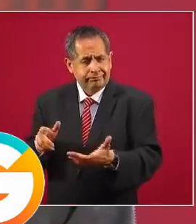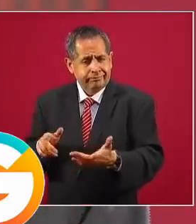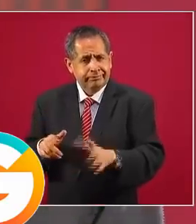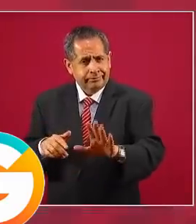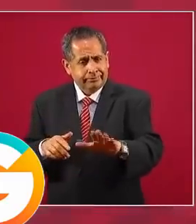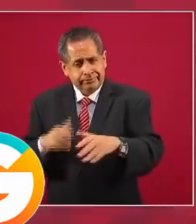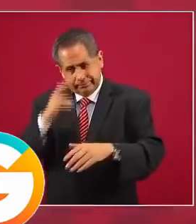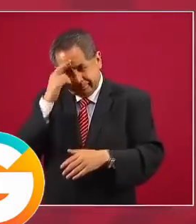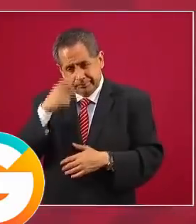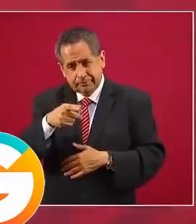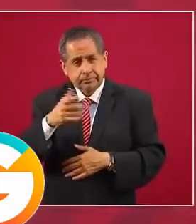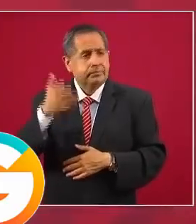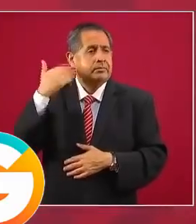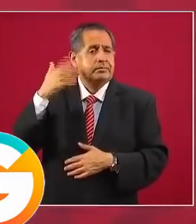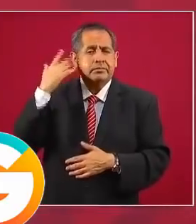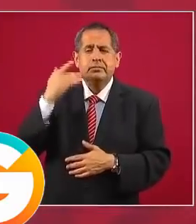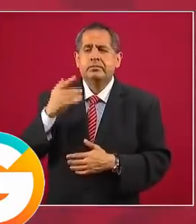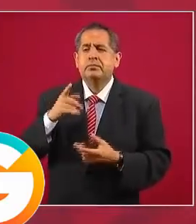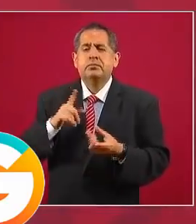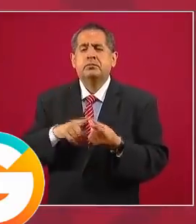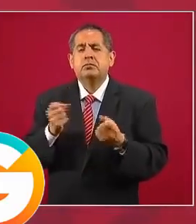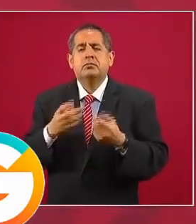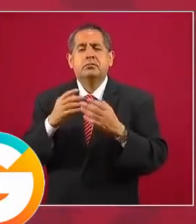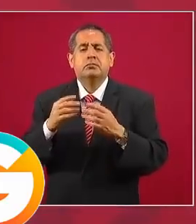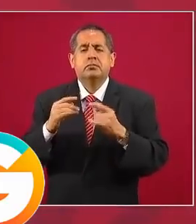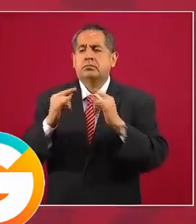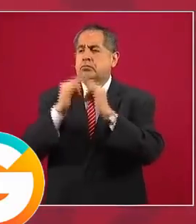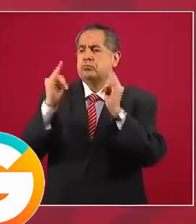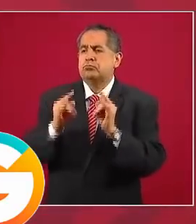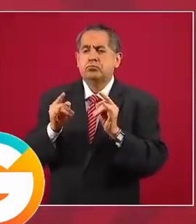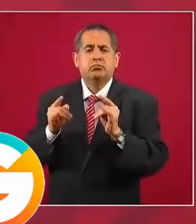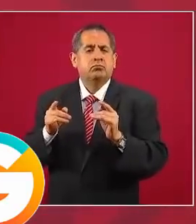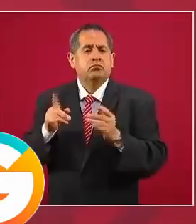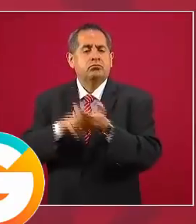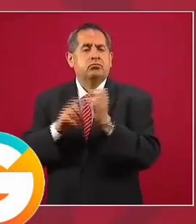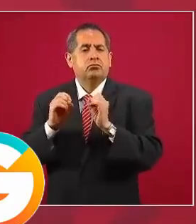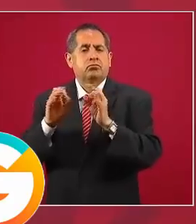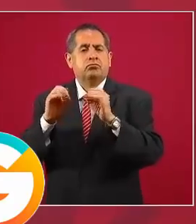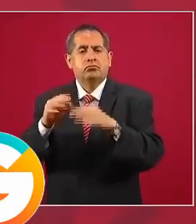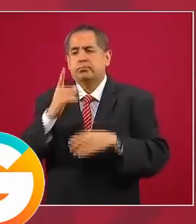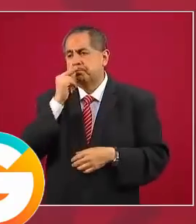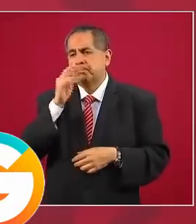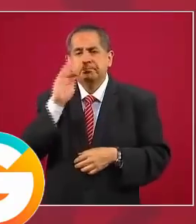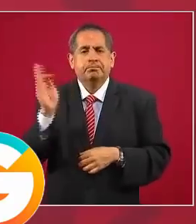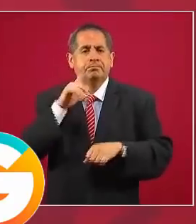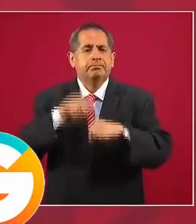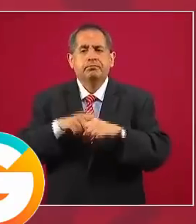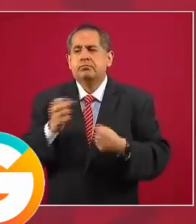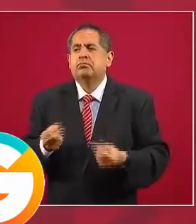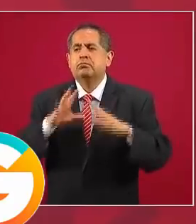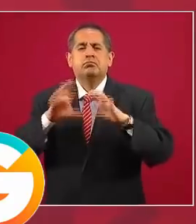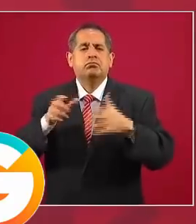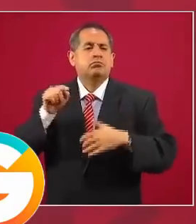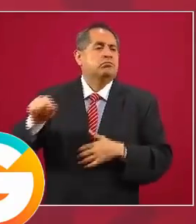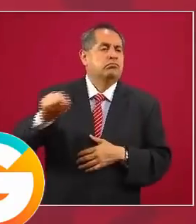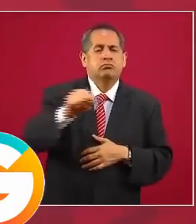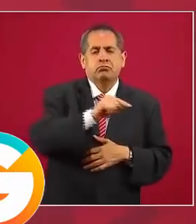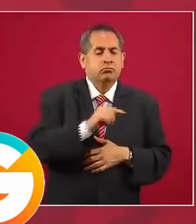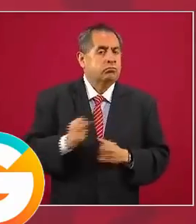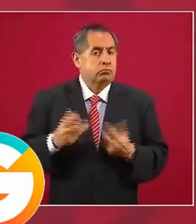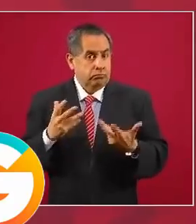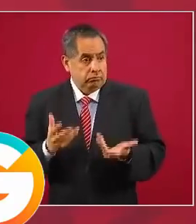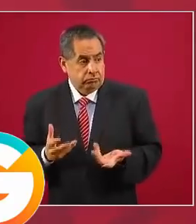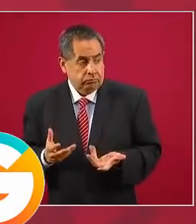Recuerden cuántos cuarteles tenía la Policía Federal. Ahora vamos a